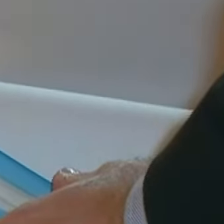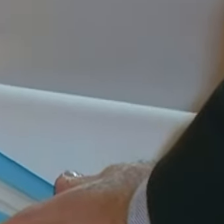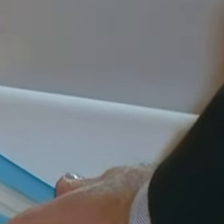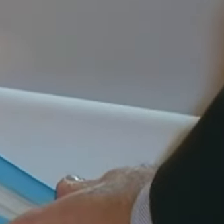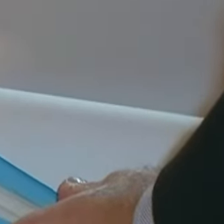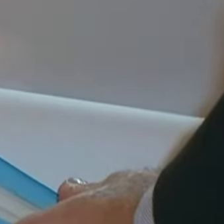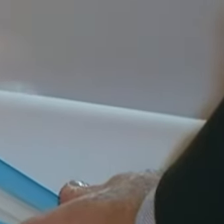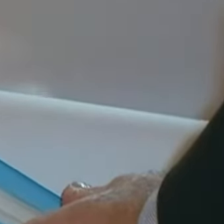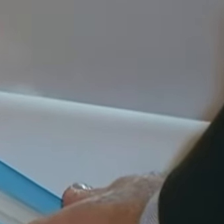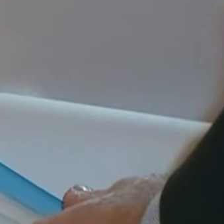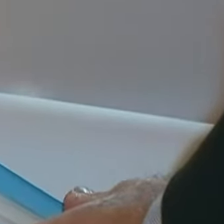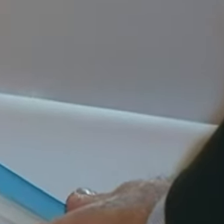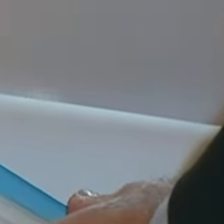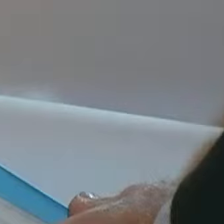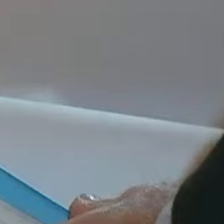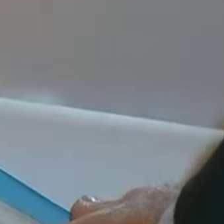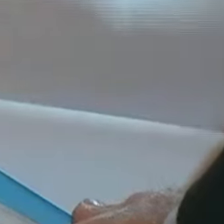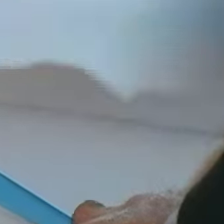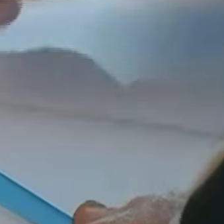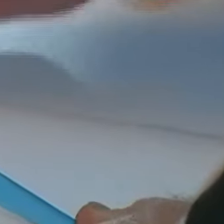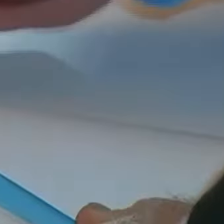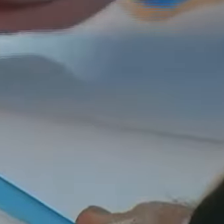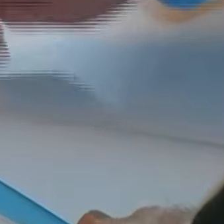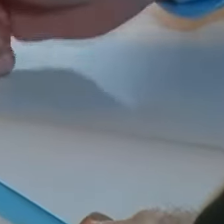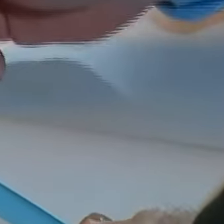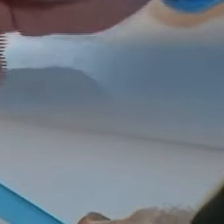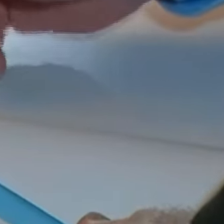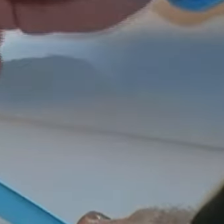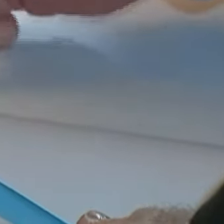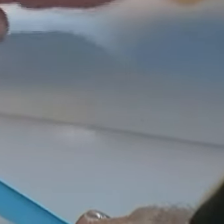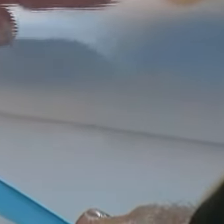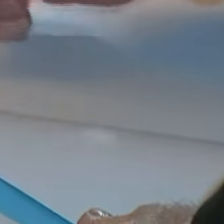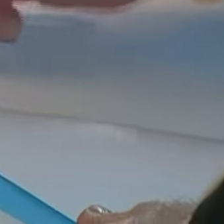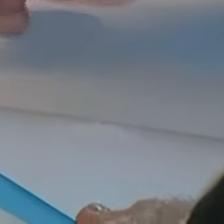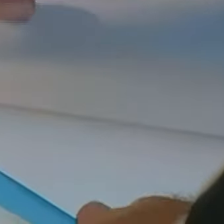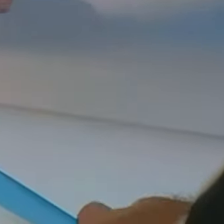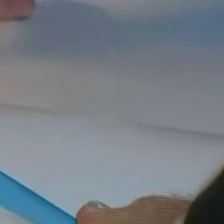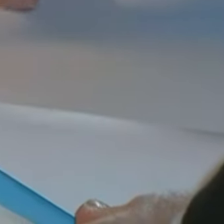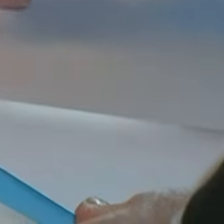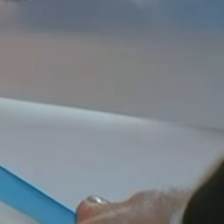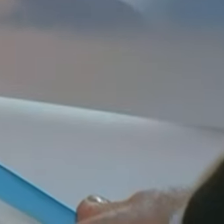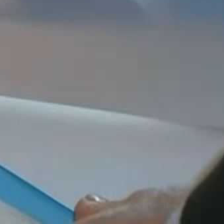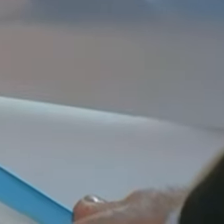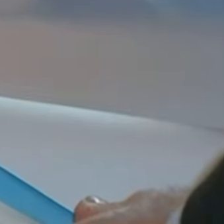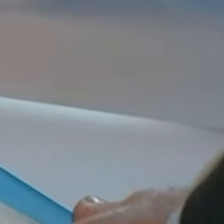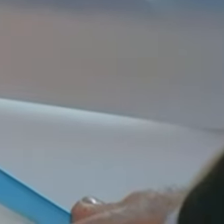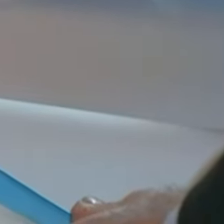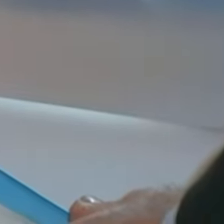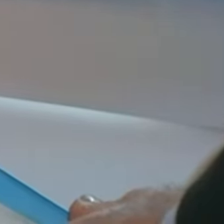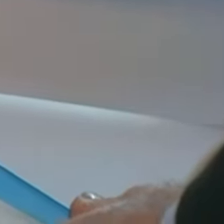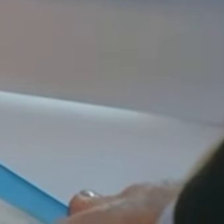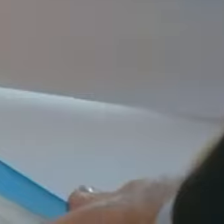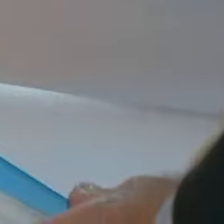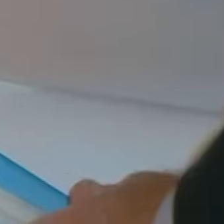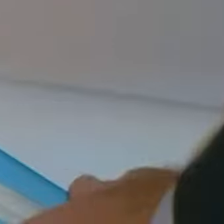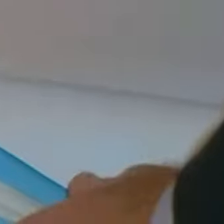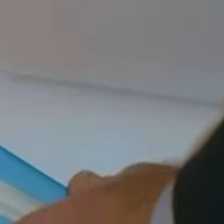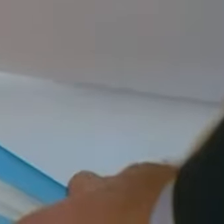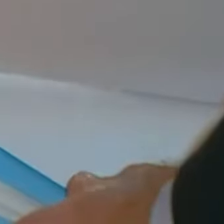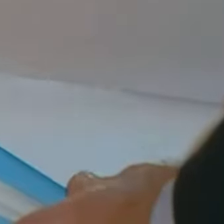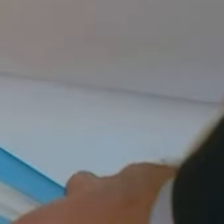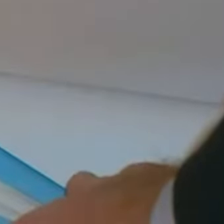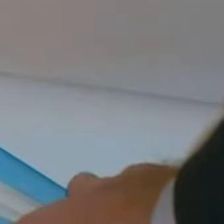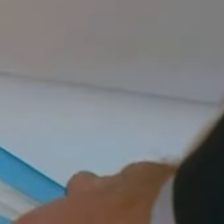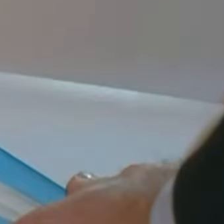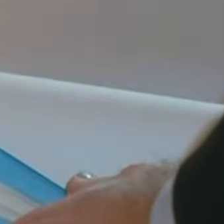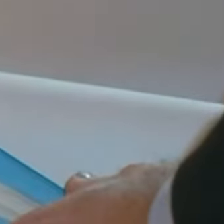Y ahora procede a realizar lo propio en el libro de honor de la Honorable Cámara de Diputados